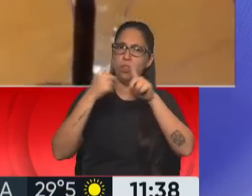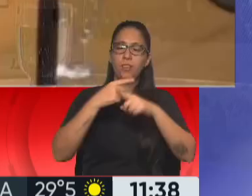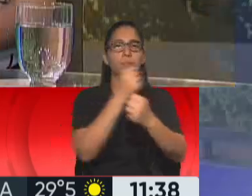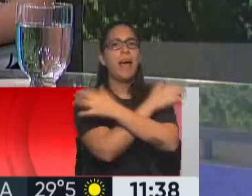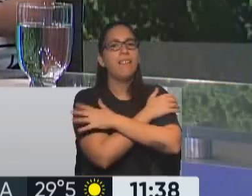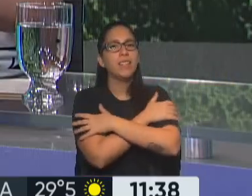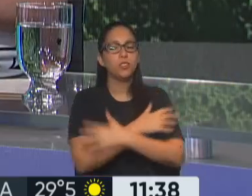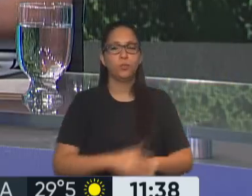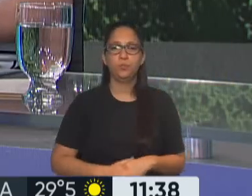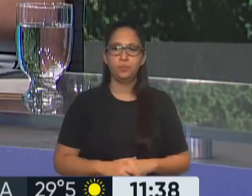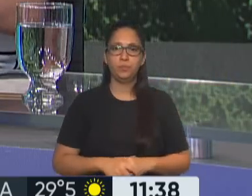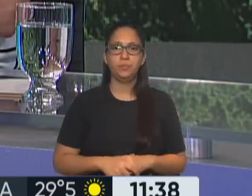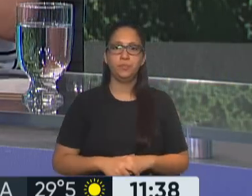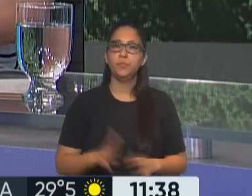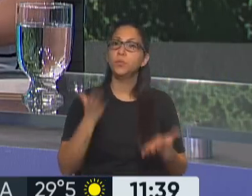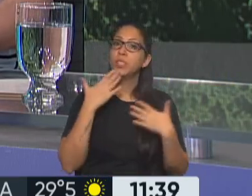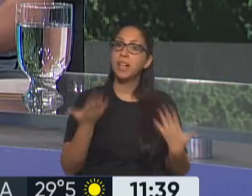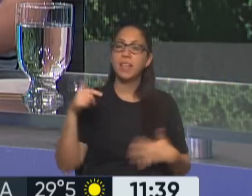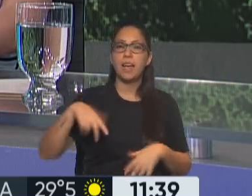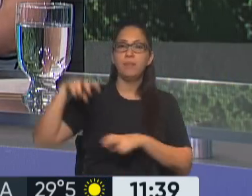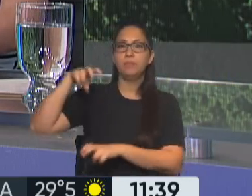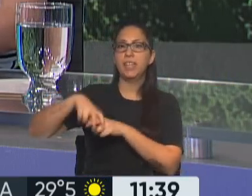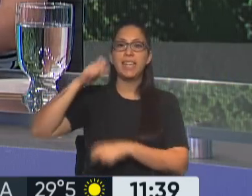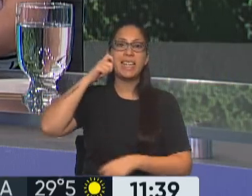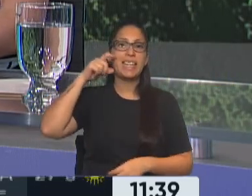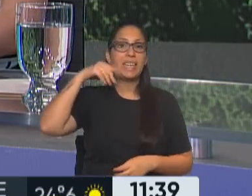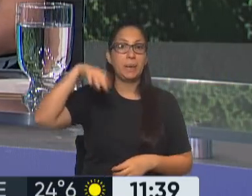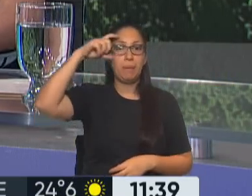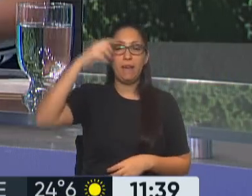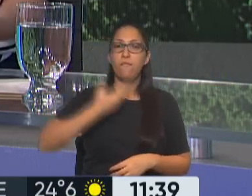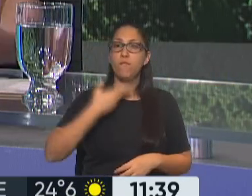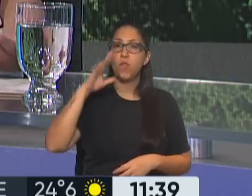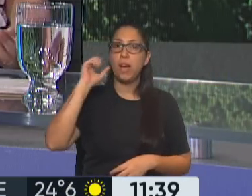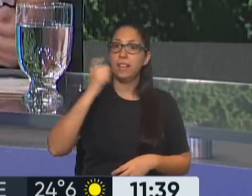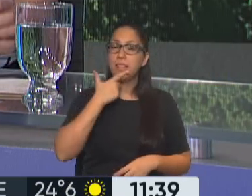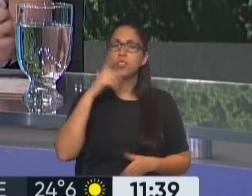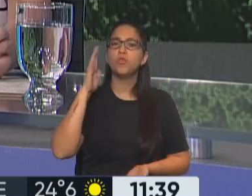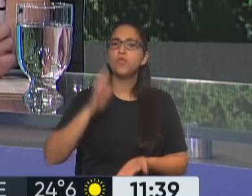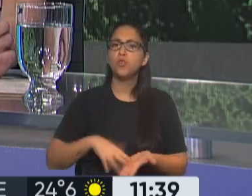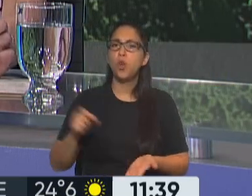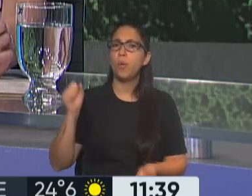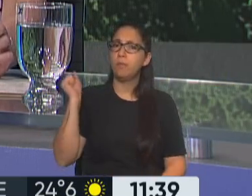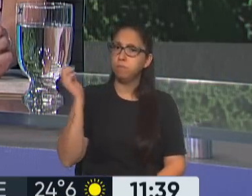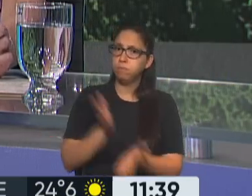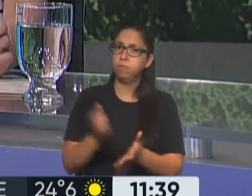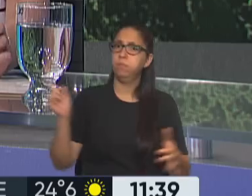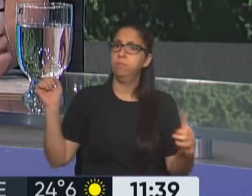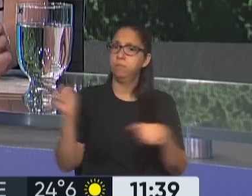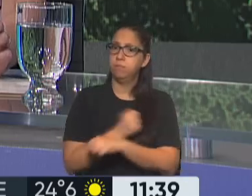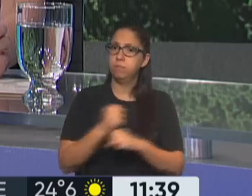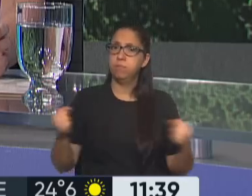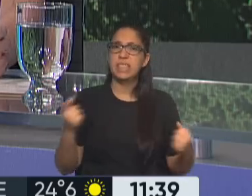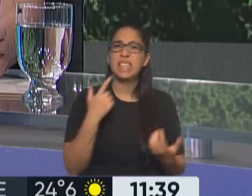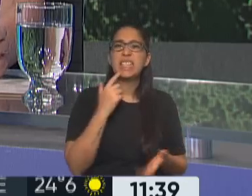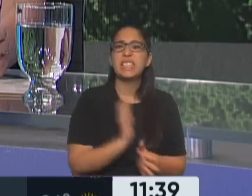ustedes. Igualmente, muchísimas gracias. Y aquí estamos con Jimena Fuertes, a propósito de lo que implica esta ratificación por parte de la Cámara y